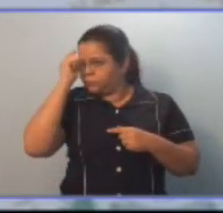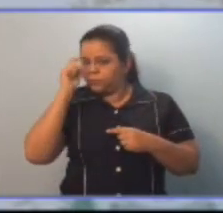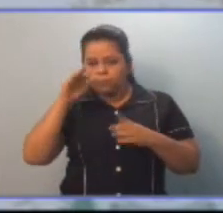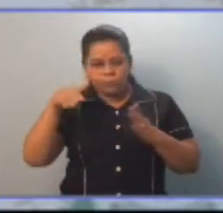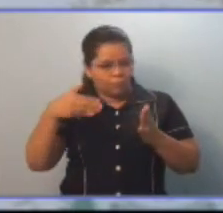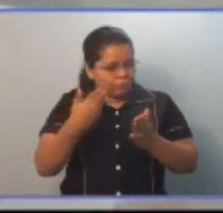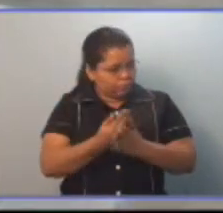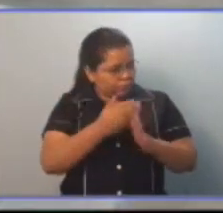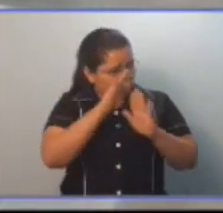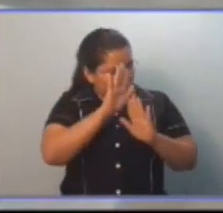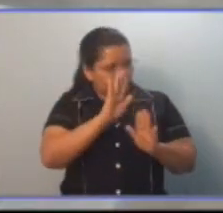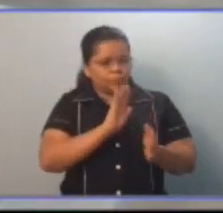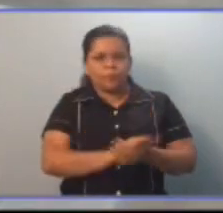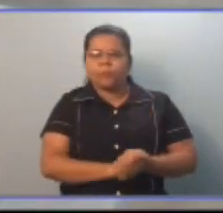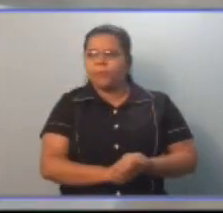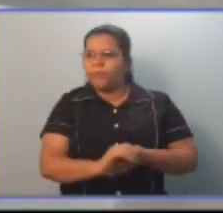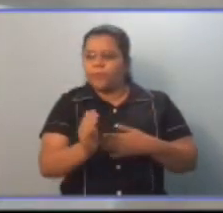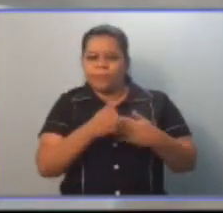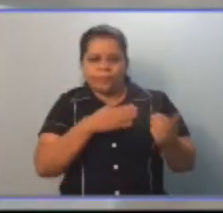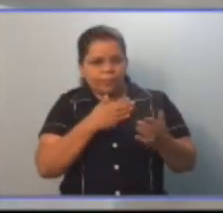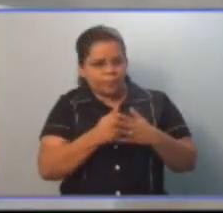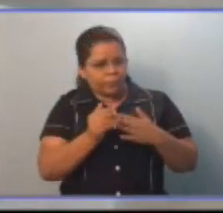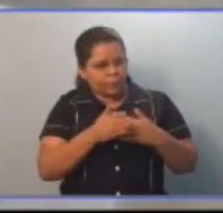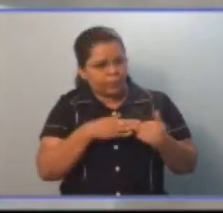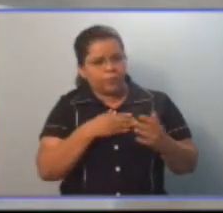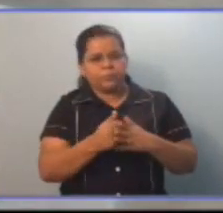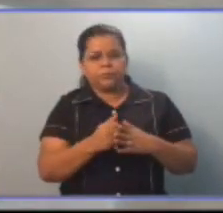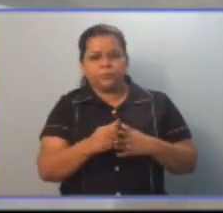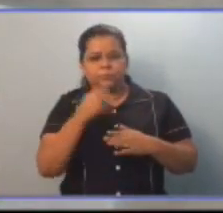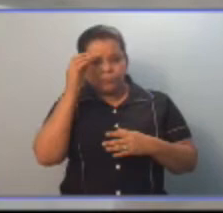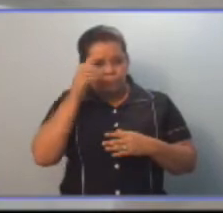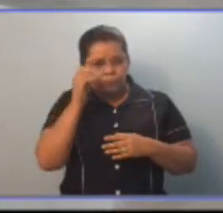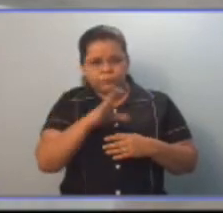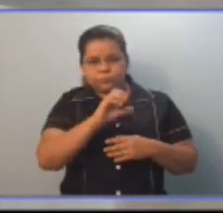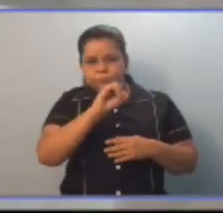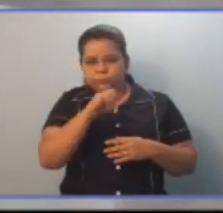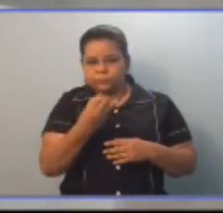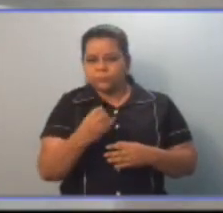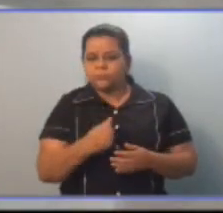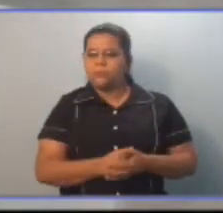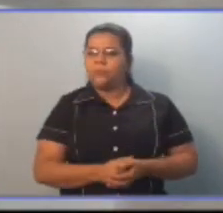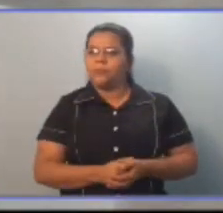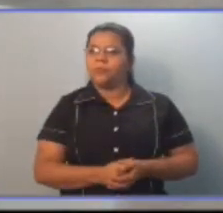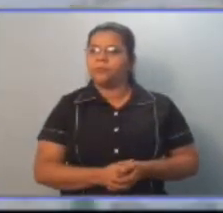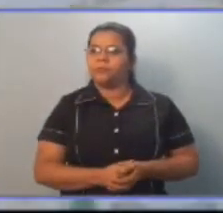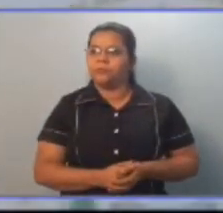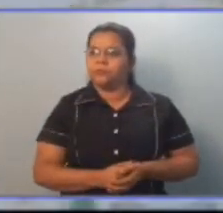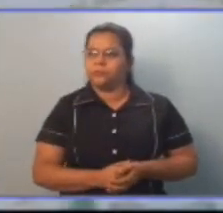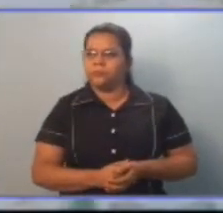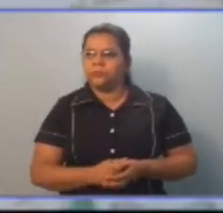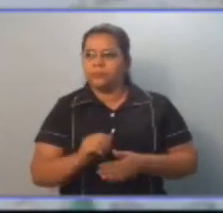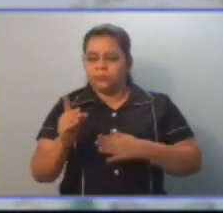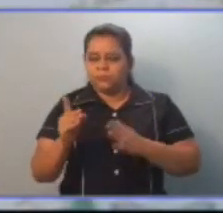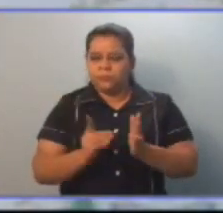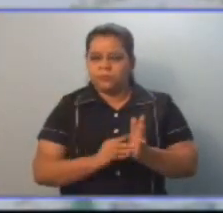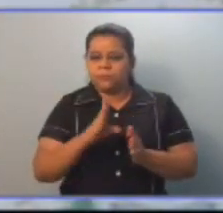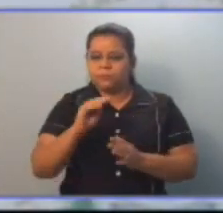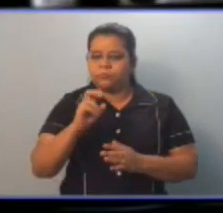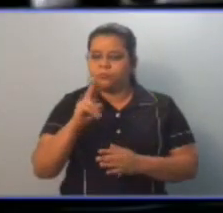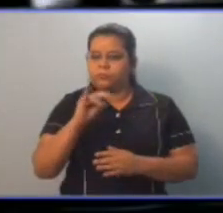debido respeto, independientemente de la posición que pueda tener la Sala de lo Constitucional, que también la respeto. Diputado Bonilla.